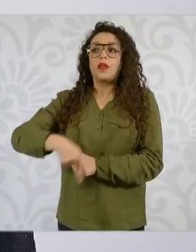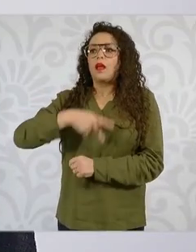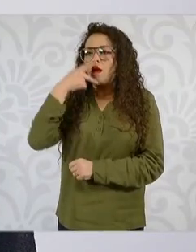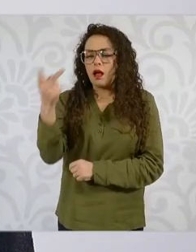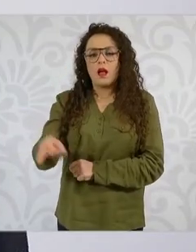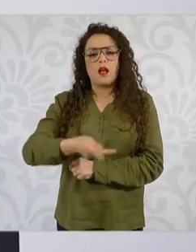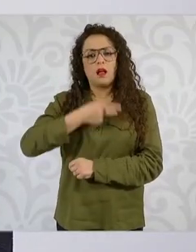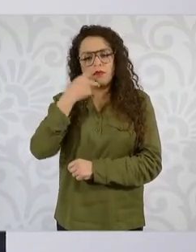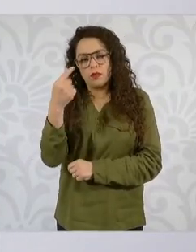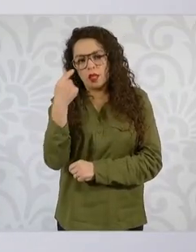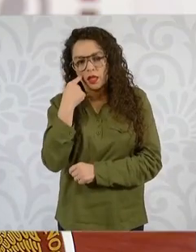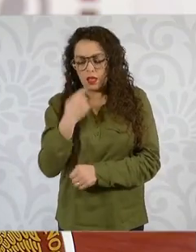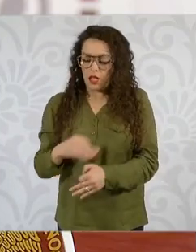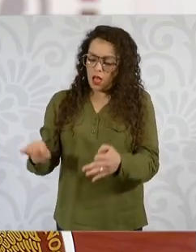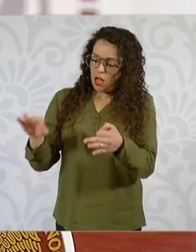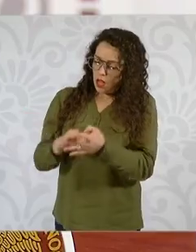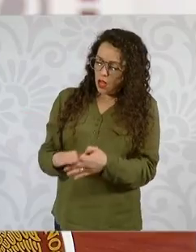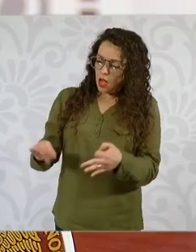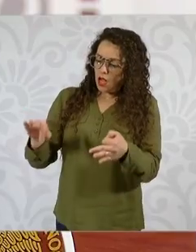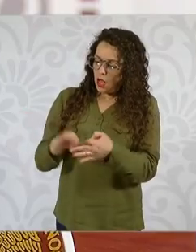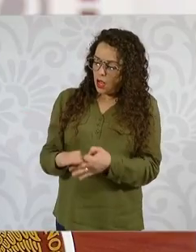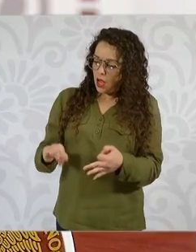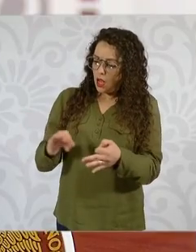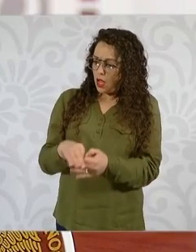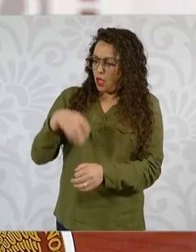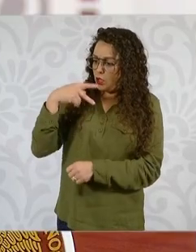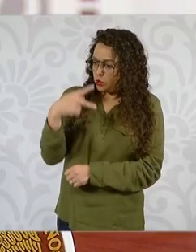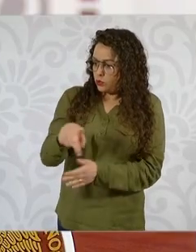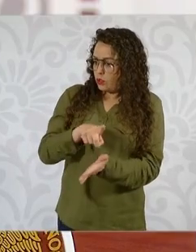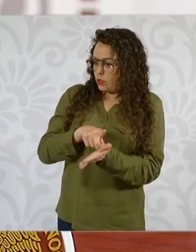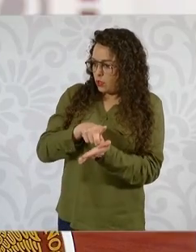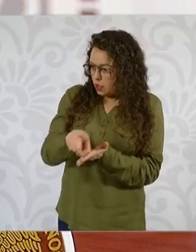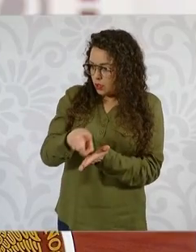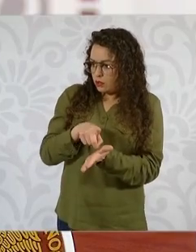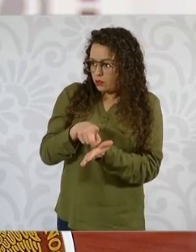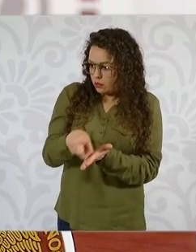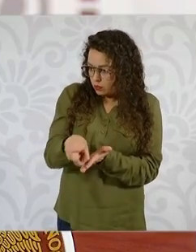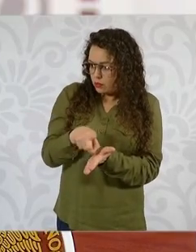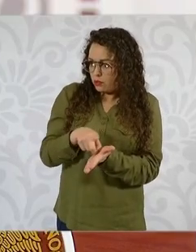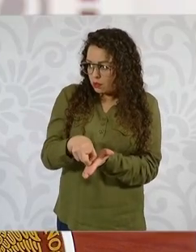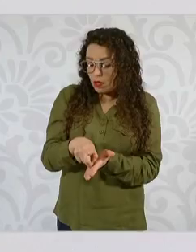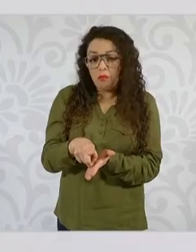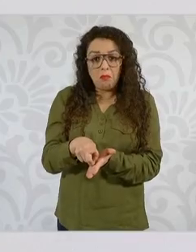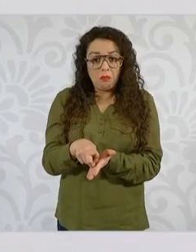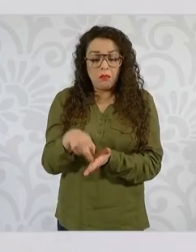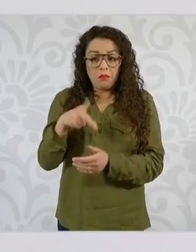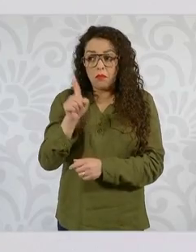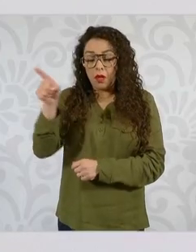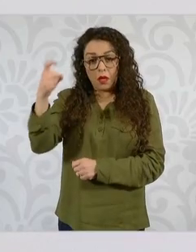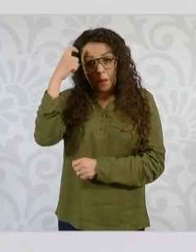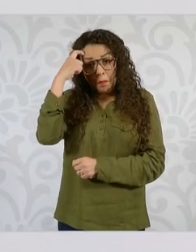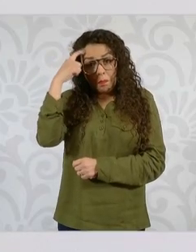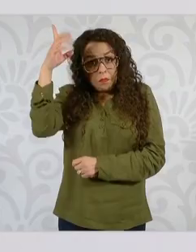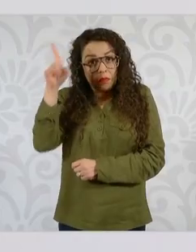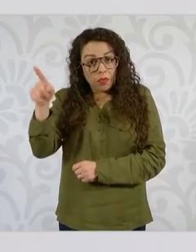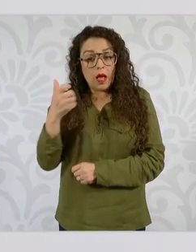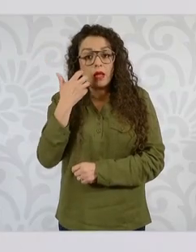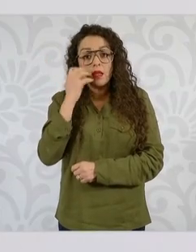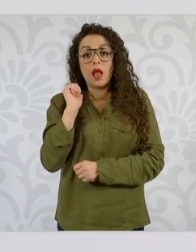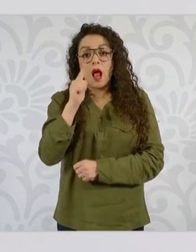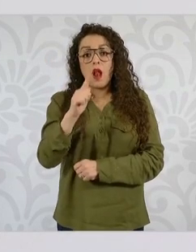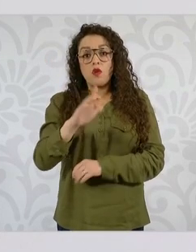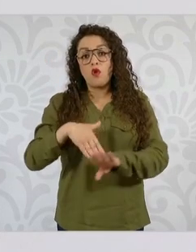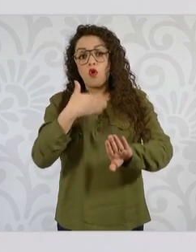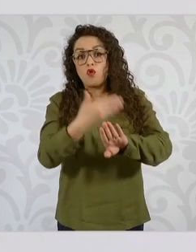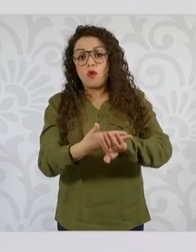sino por una ocurrencia quiere hacer algo contra un servidor público o ex servidor público contra